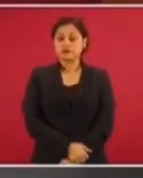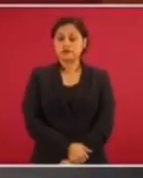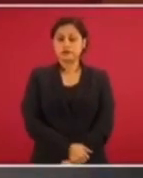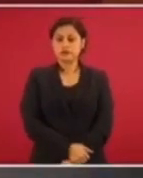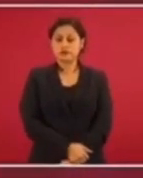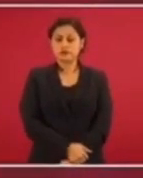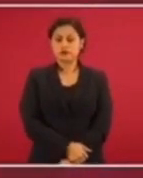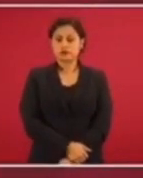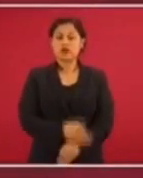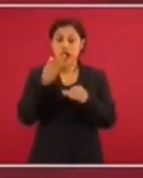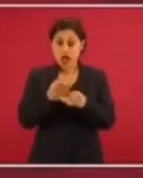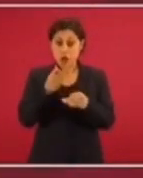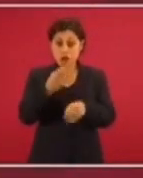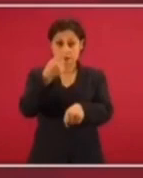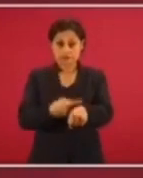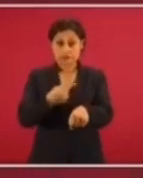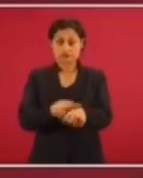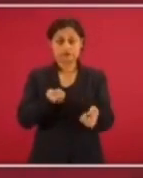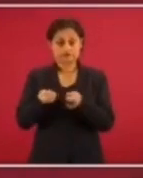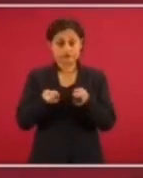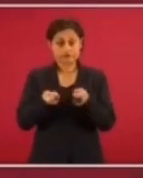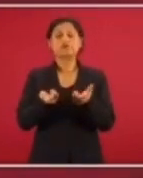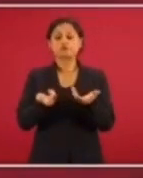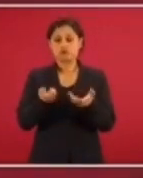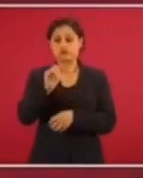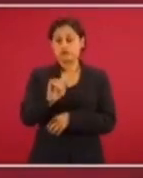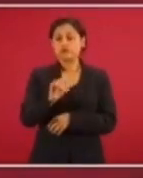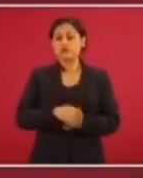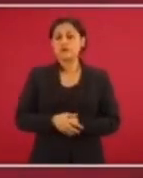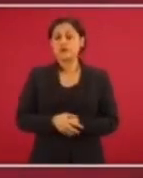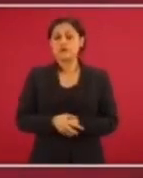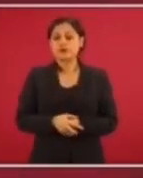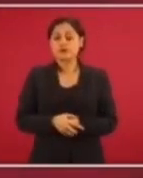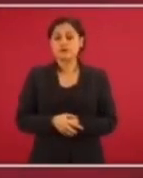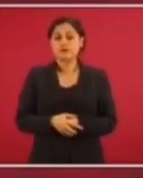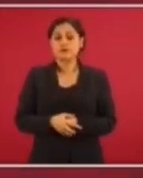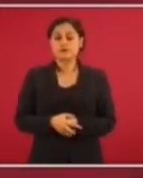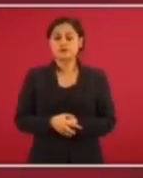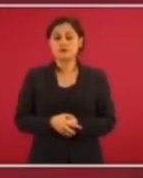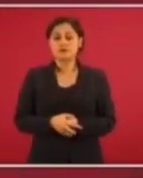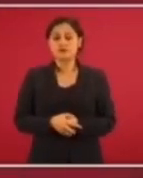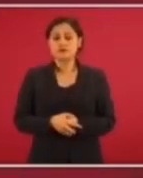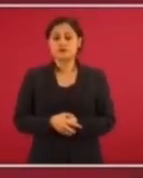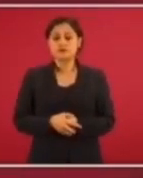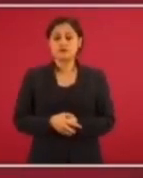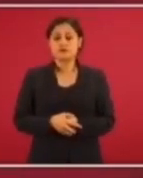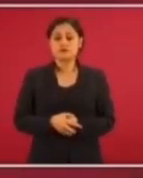situación controlada. No hay ningún